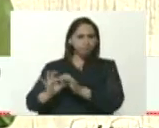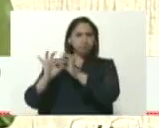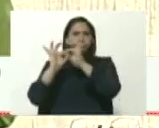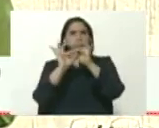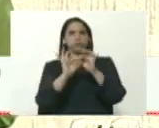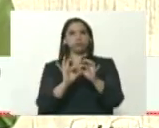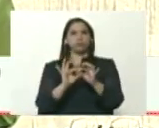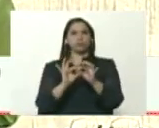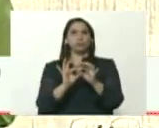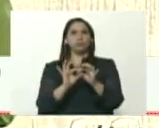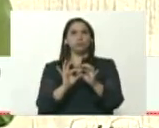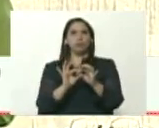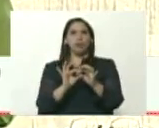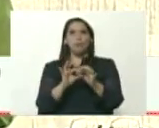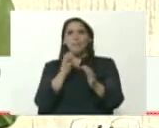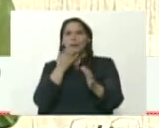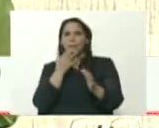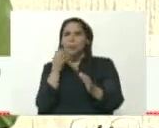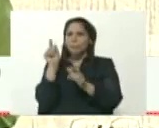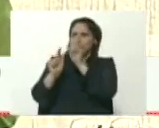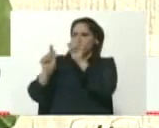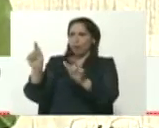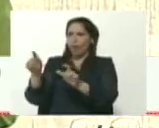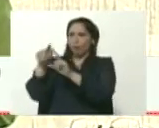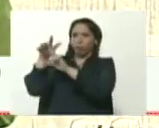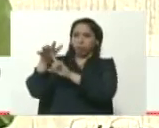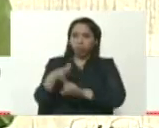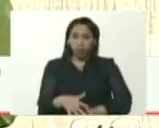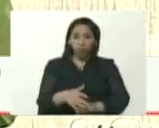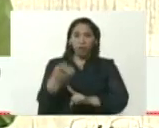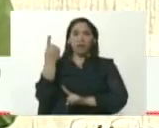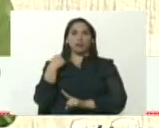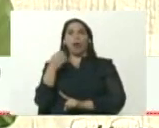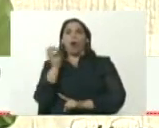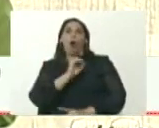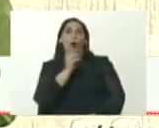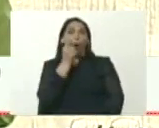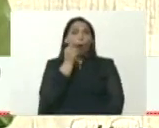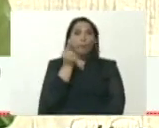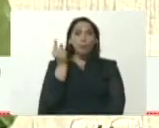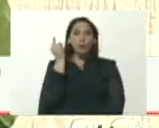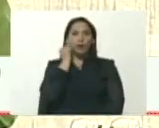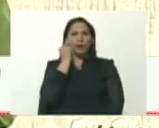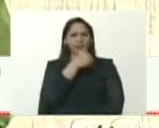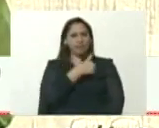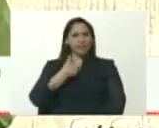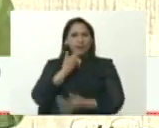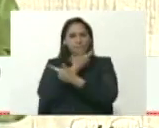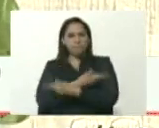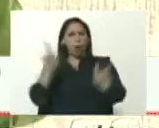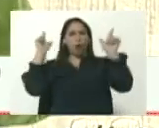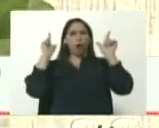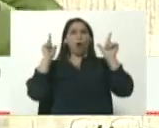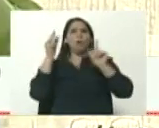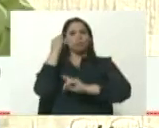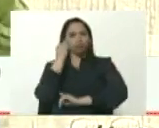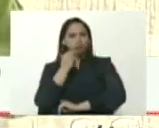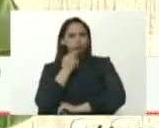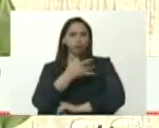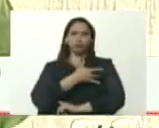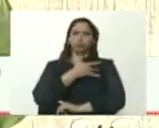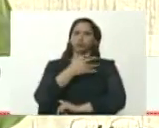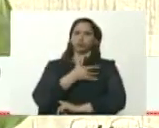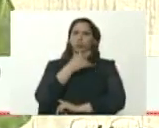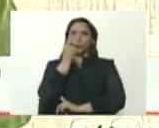los desposeídos, de los oprimidos de ayer, de los hombres y mujeres que quieren la libertad, de los bolivarianos y